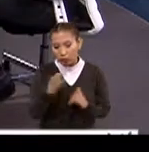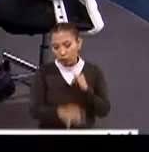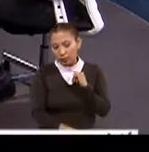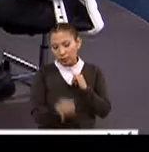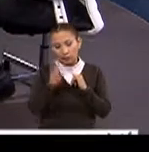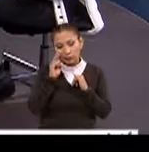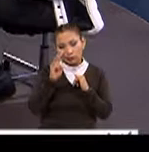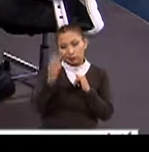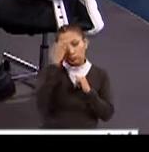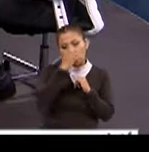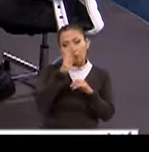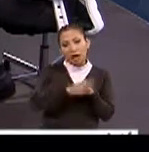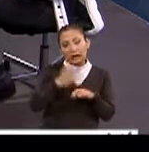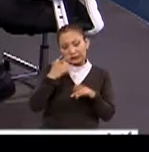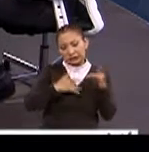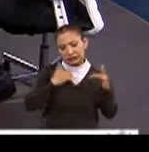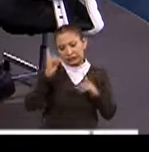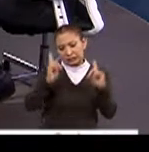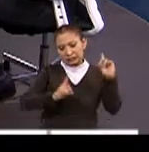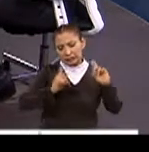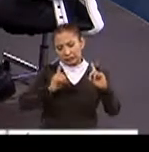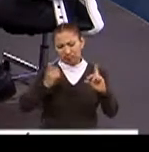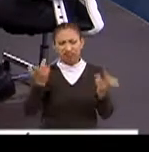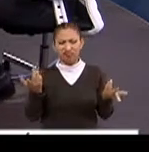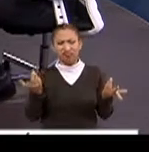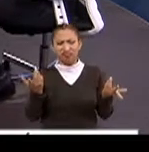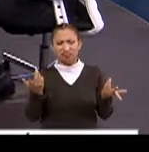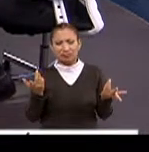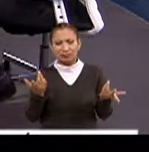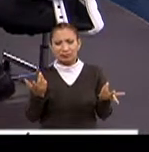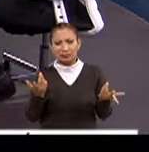conclusiones pues son más preguntas que respuestas y